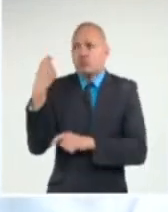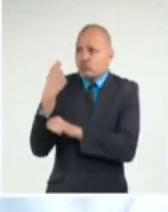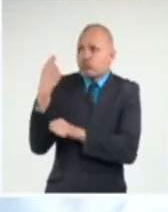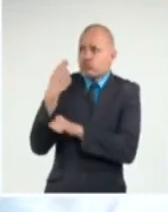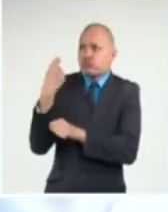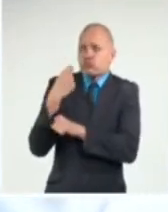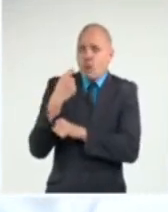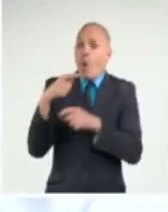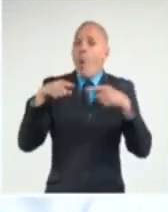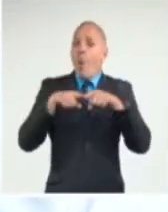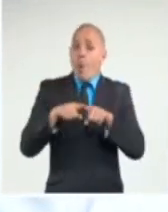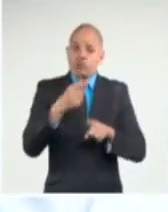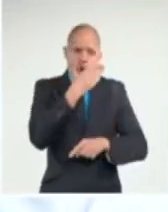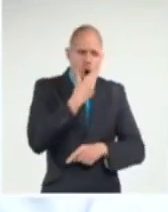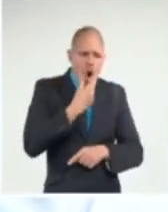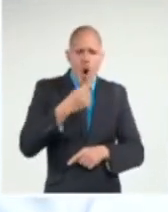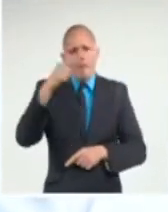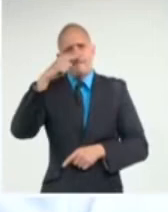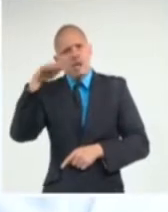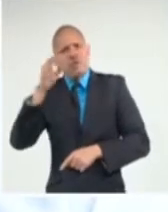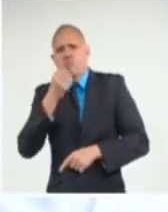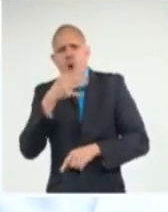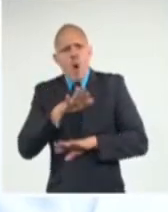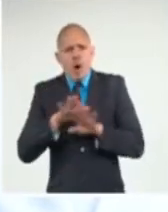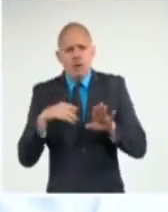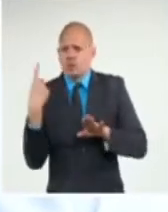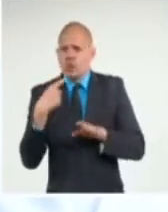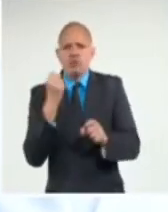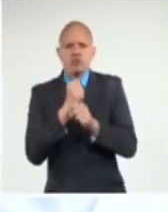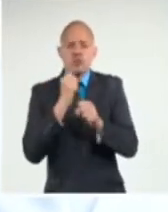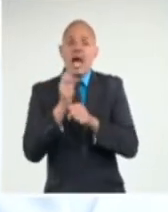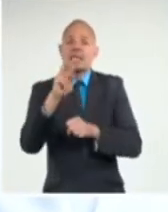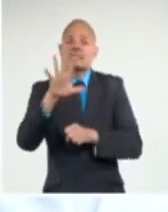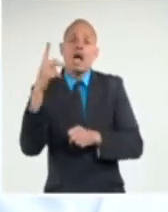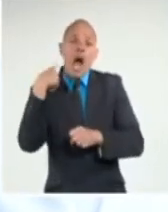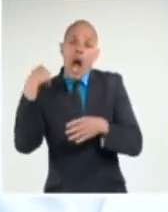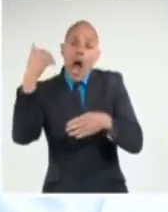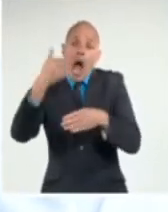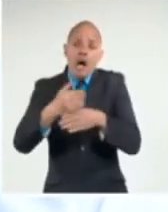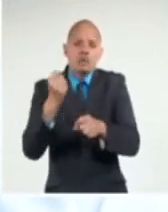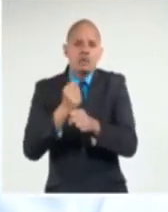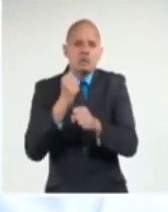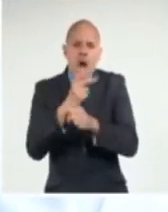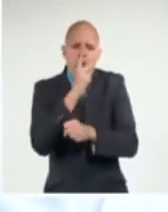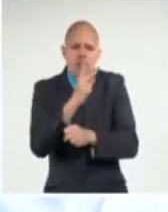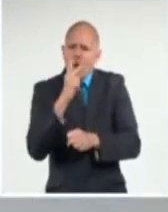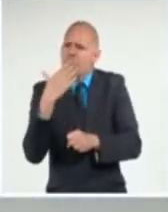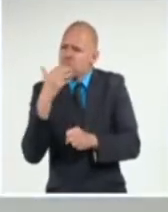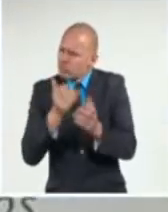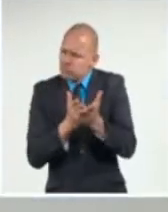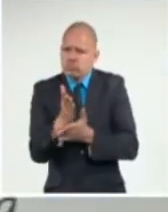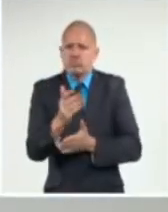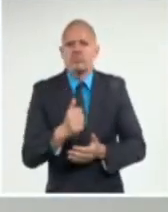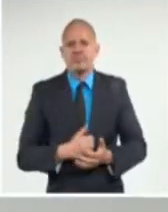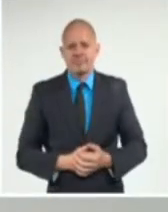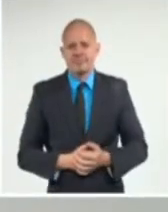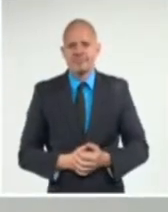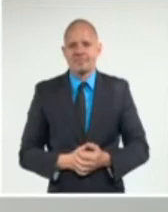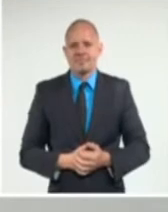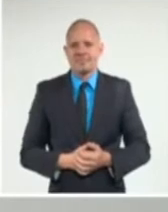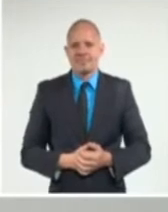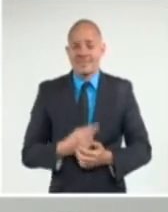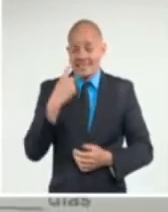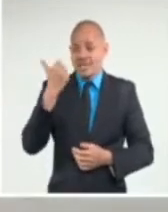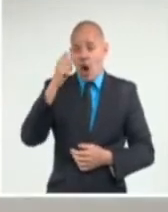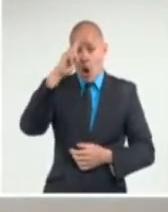también con amigos durante estos 35 años el cardiocentro de